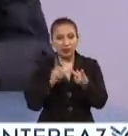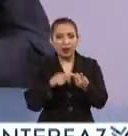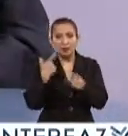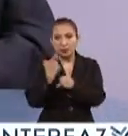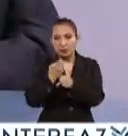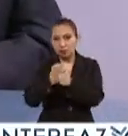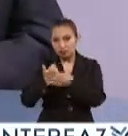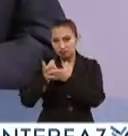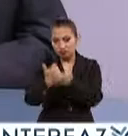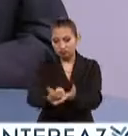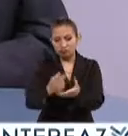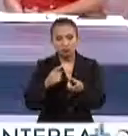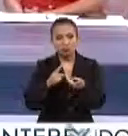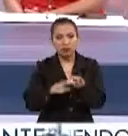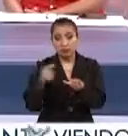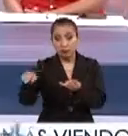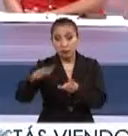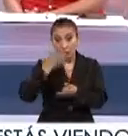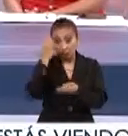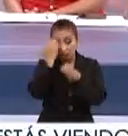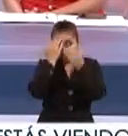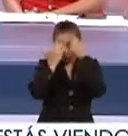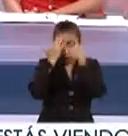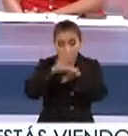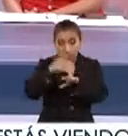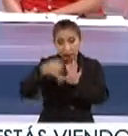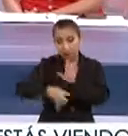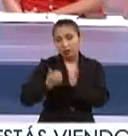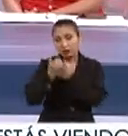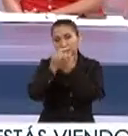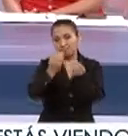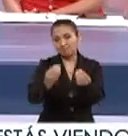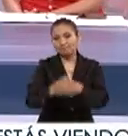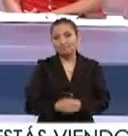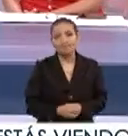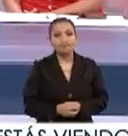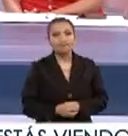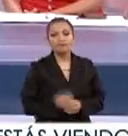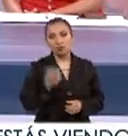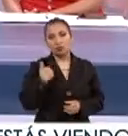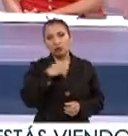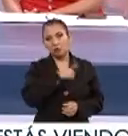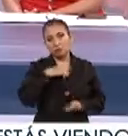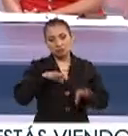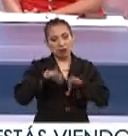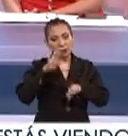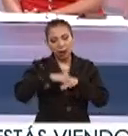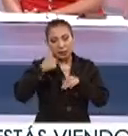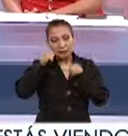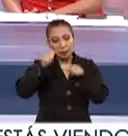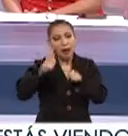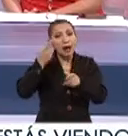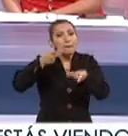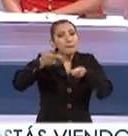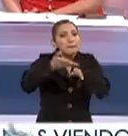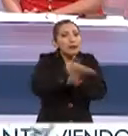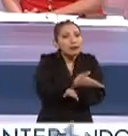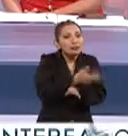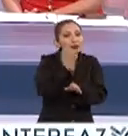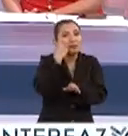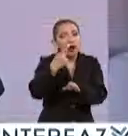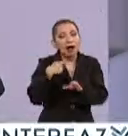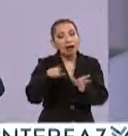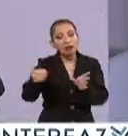primeros auxilios, y la gente entre mejor capacitada está, eso va a ayudar muchísimo. Entonces, yo creo que hay que trabajar mucho en la prevención, en